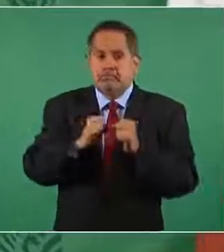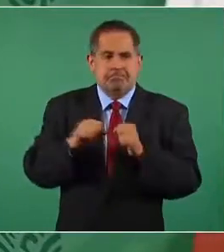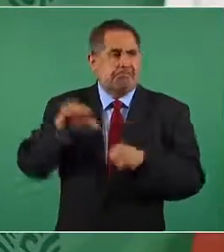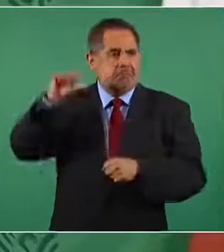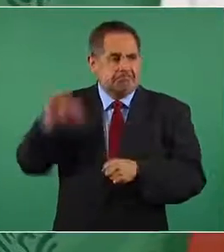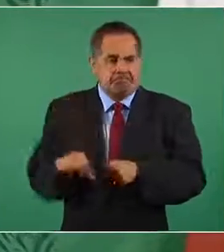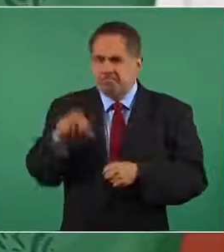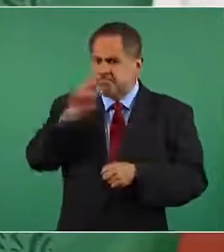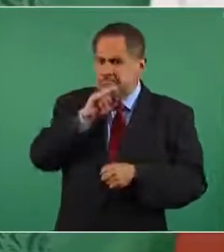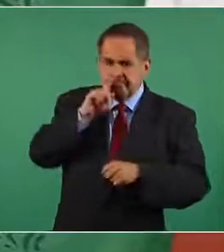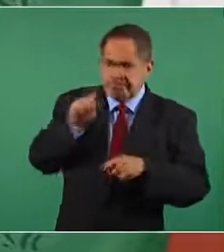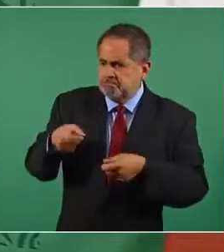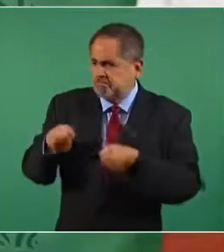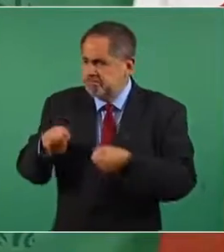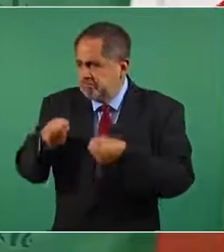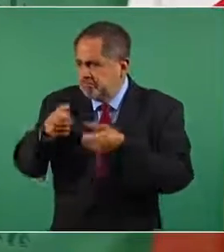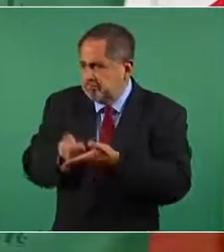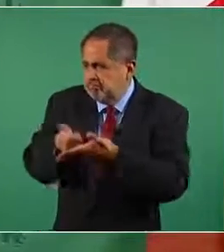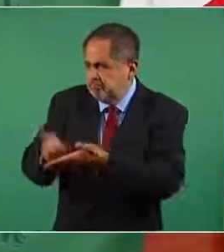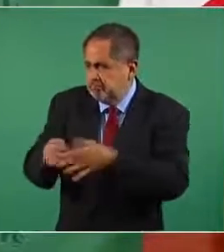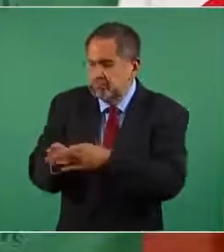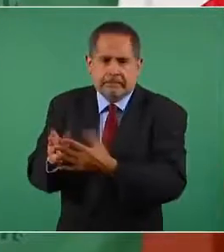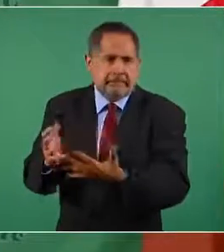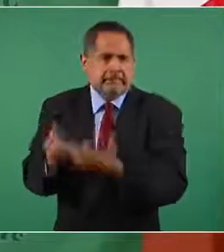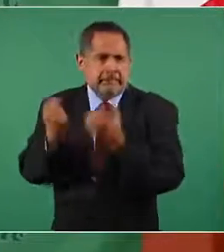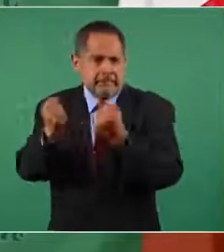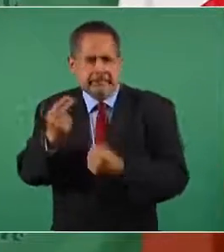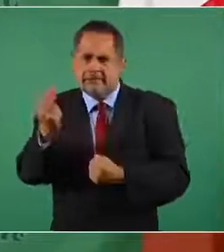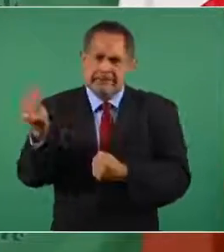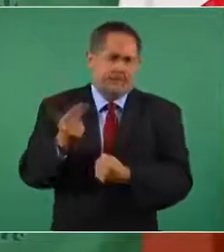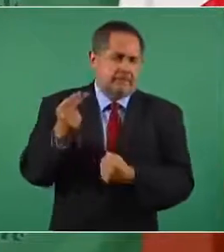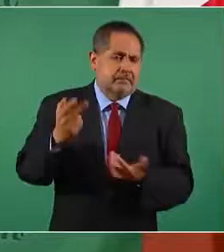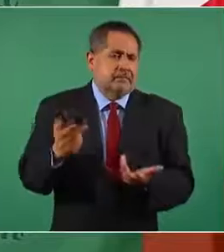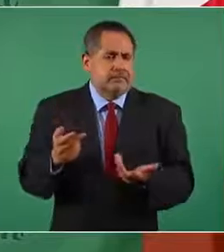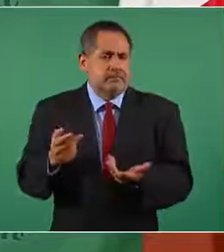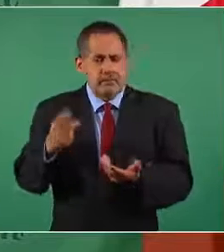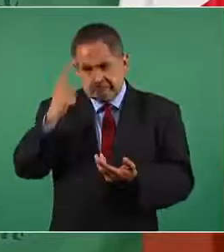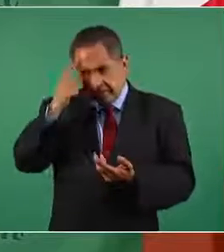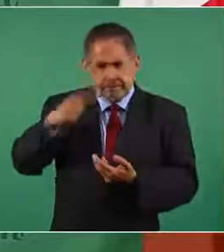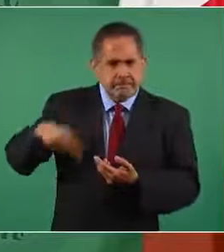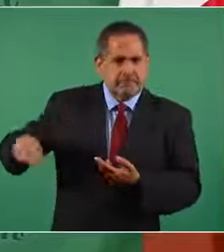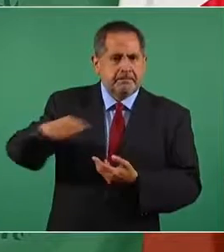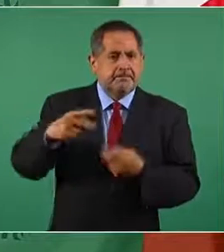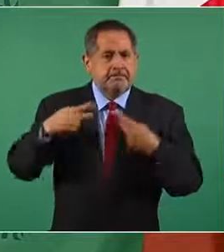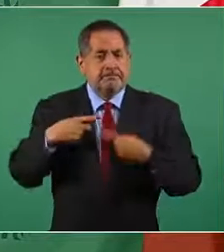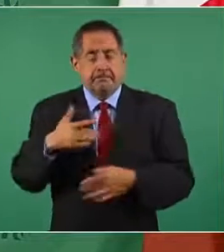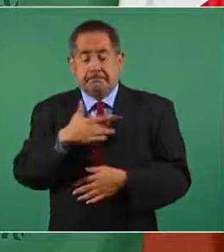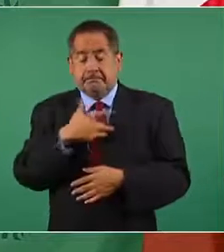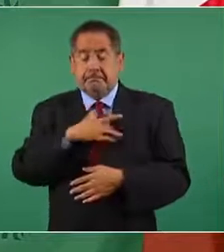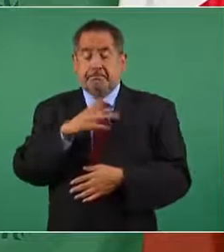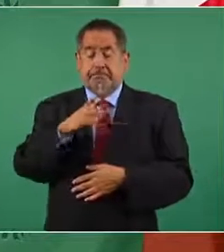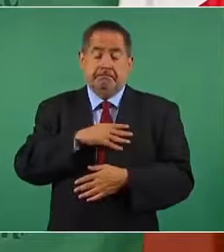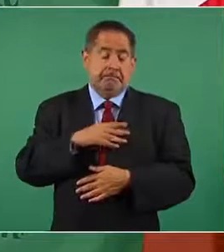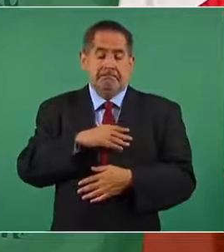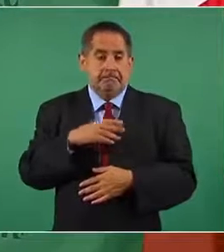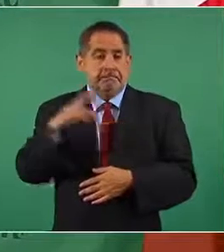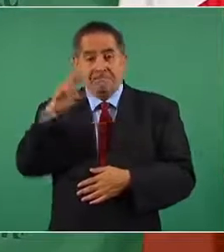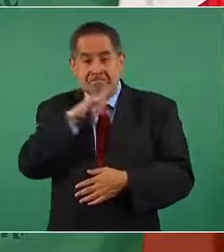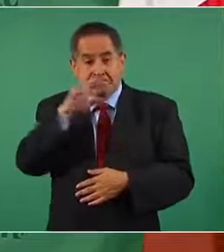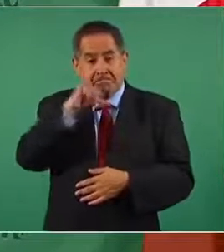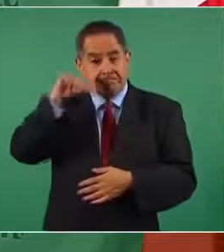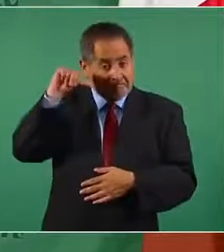porque se puede salvar la vida de una persona infartada si se